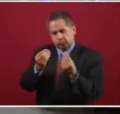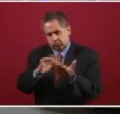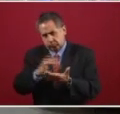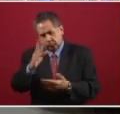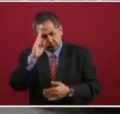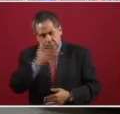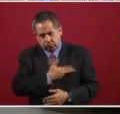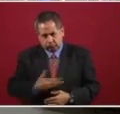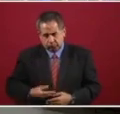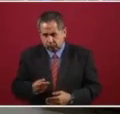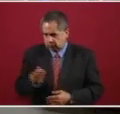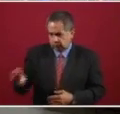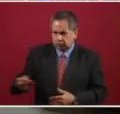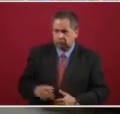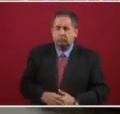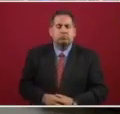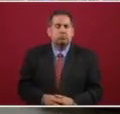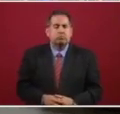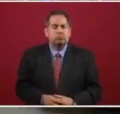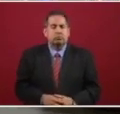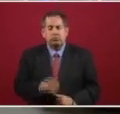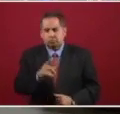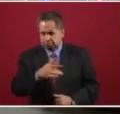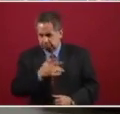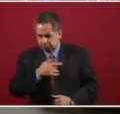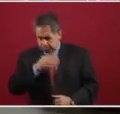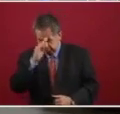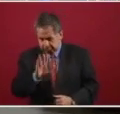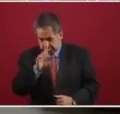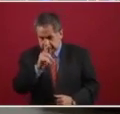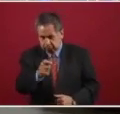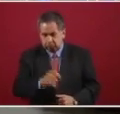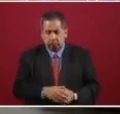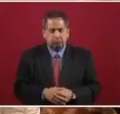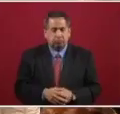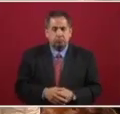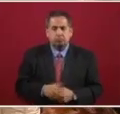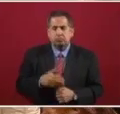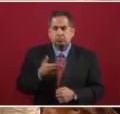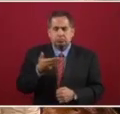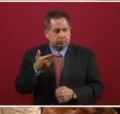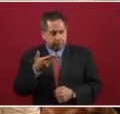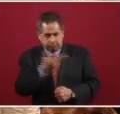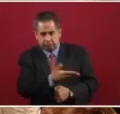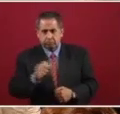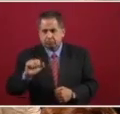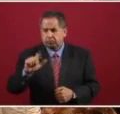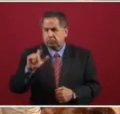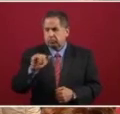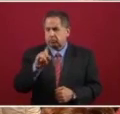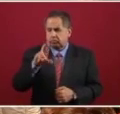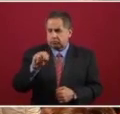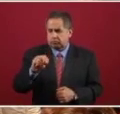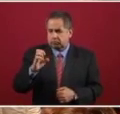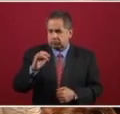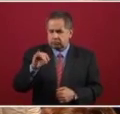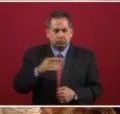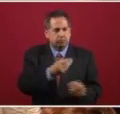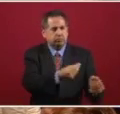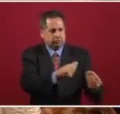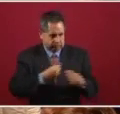señor presidente. Sí, hacemos algo, si te parece. Le pedimos a Alejandra Encinas que nos